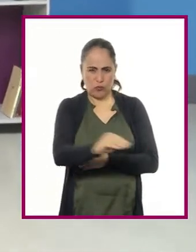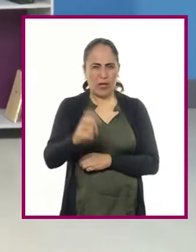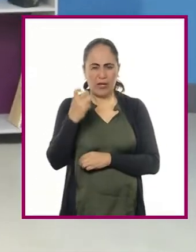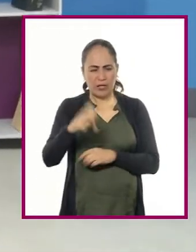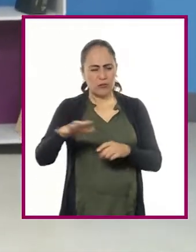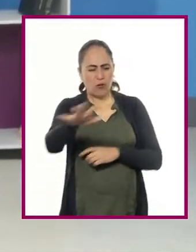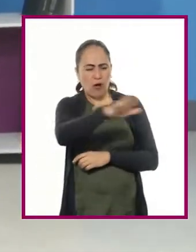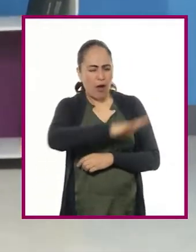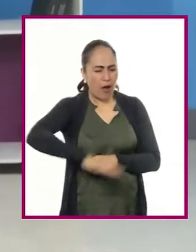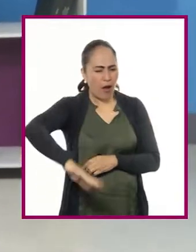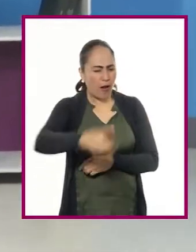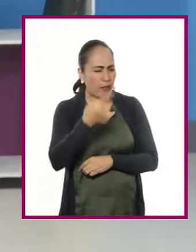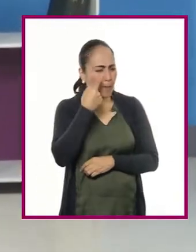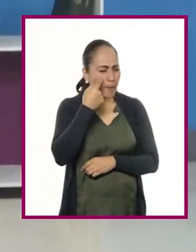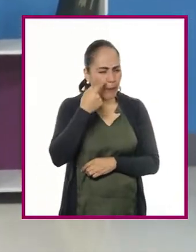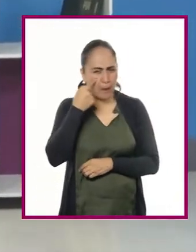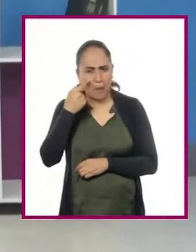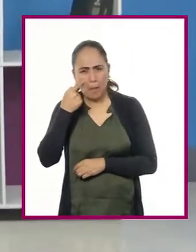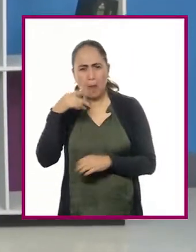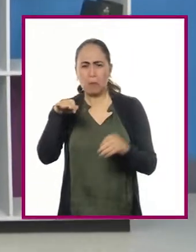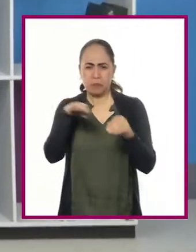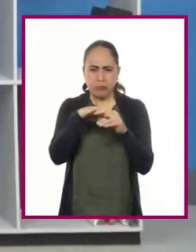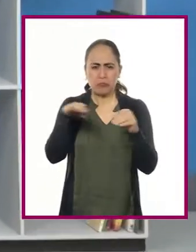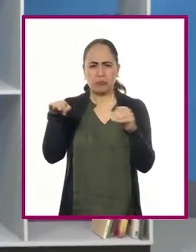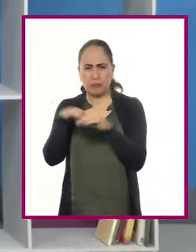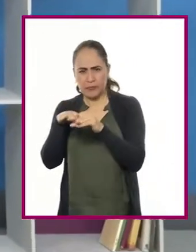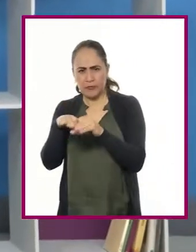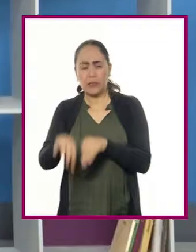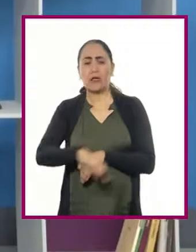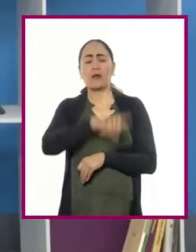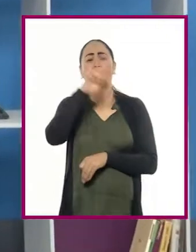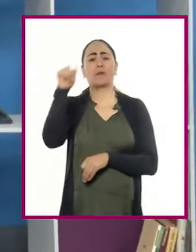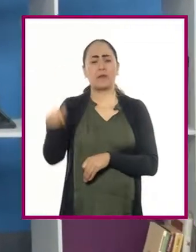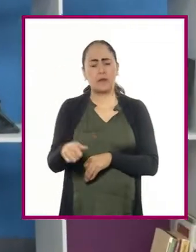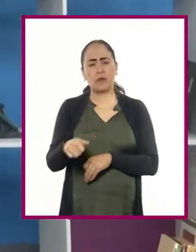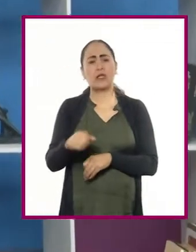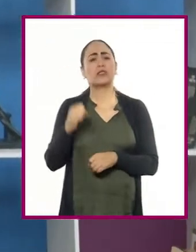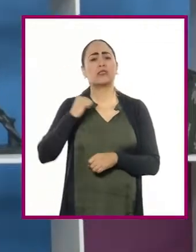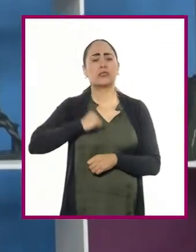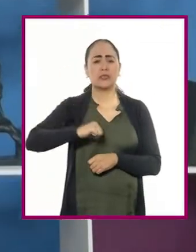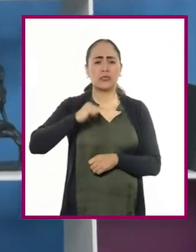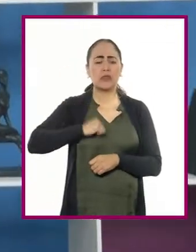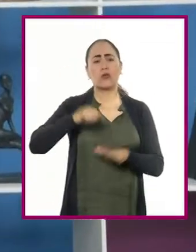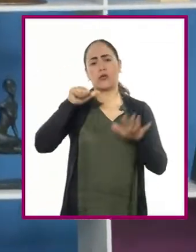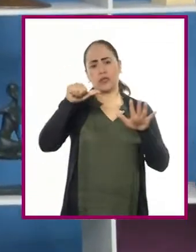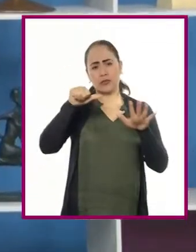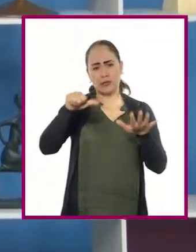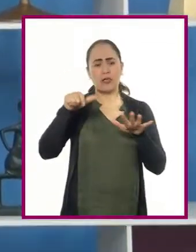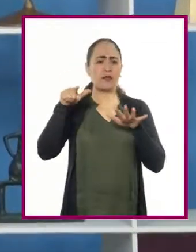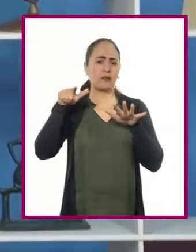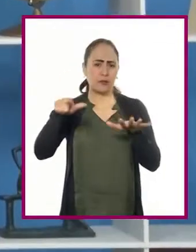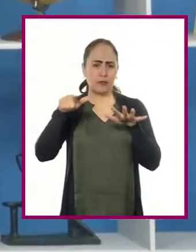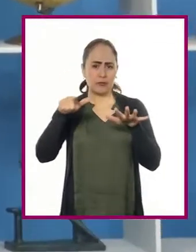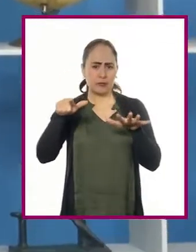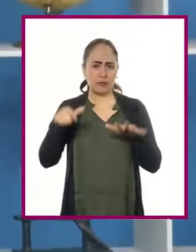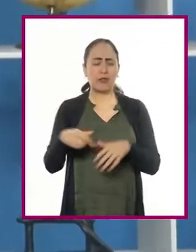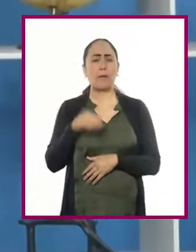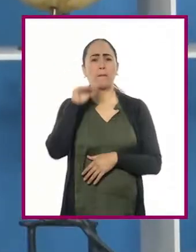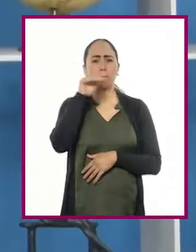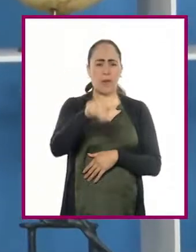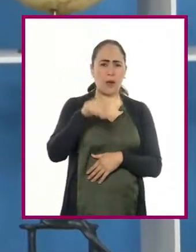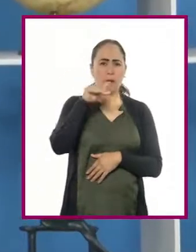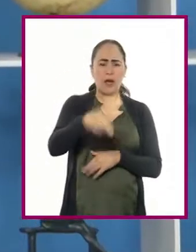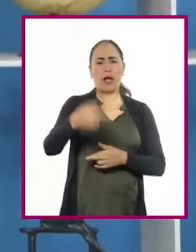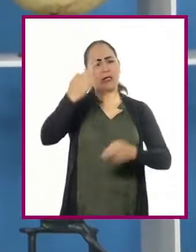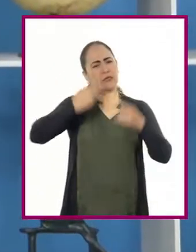virreinato. Frente a lo anterior, se levantaron voces a lo largo del siglo XVI y XVII que pedían un retorno a